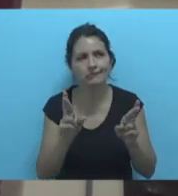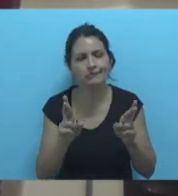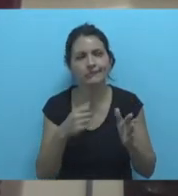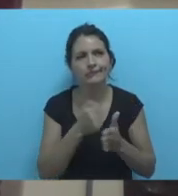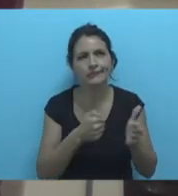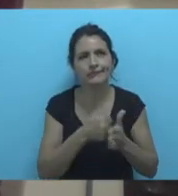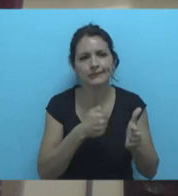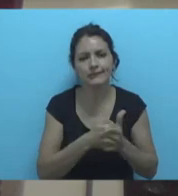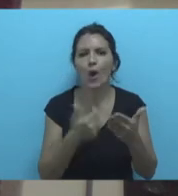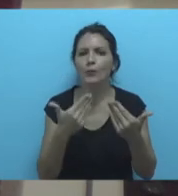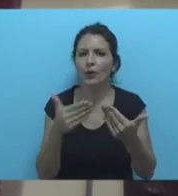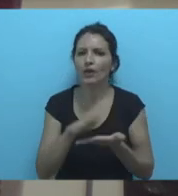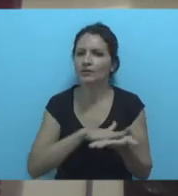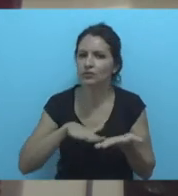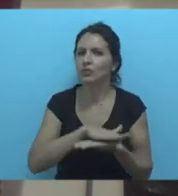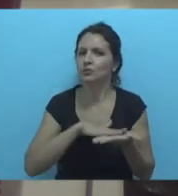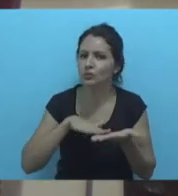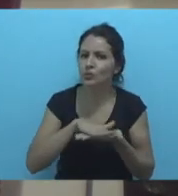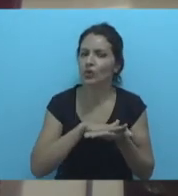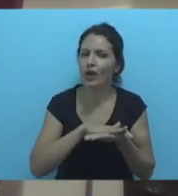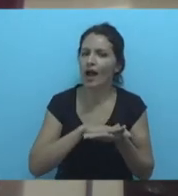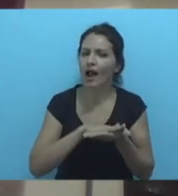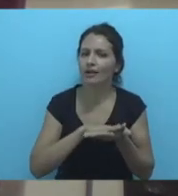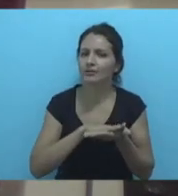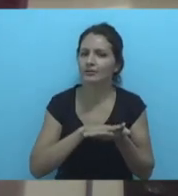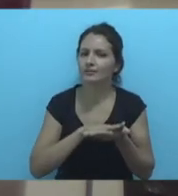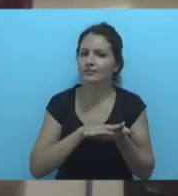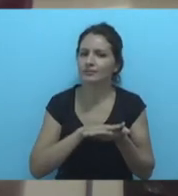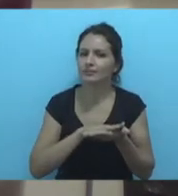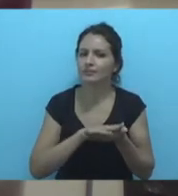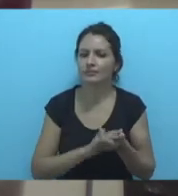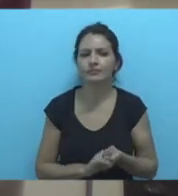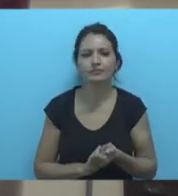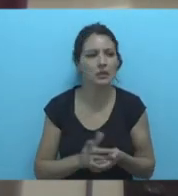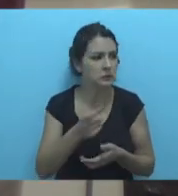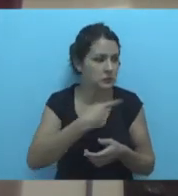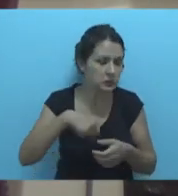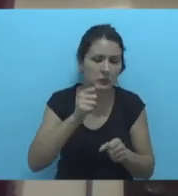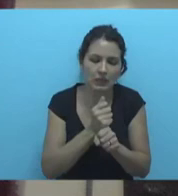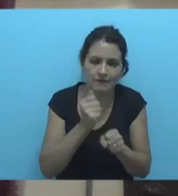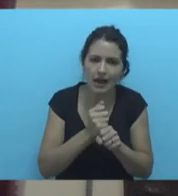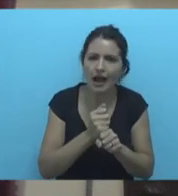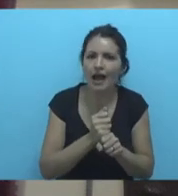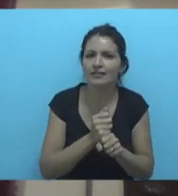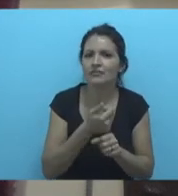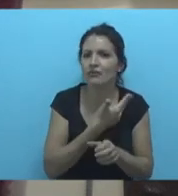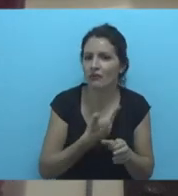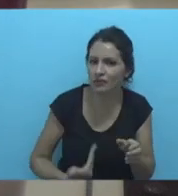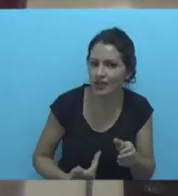para que esto lo resuelva en el lugar que nos corresponda. Nosotros como partido de gobierno seguramente